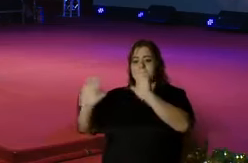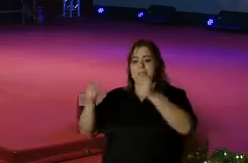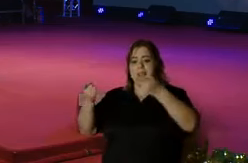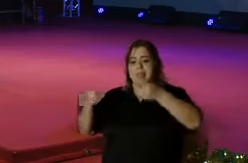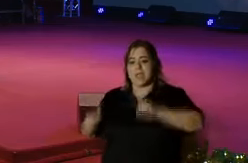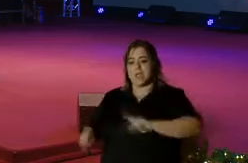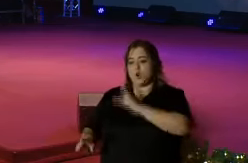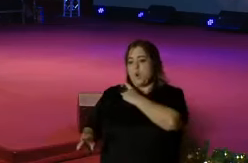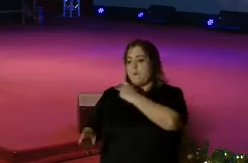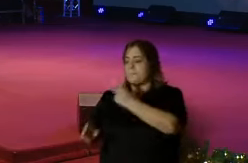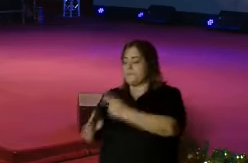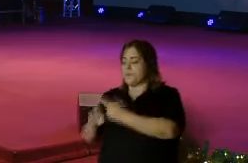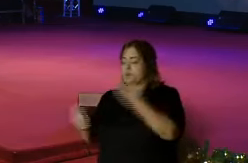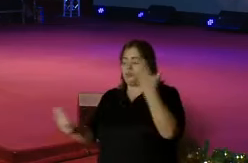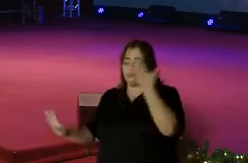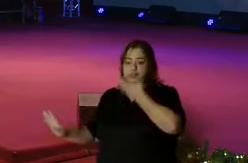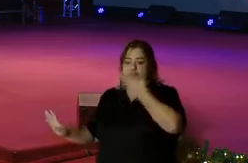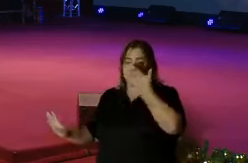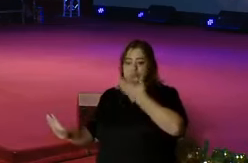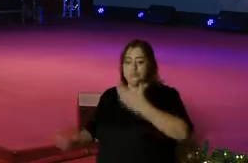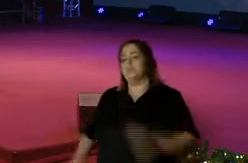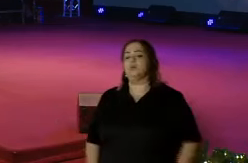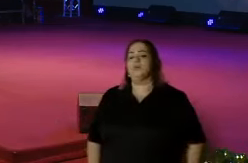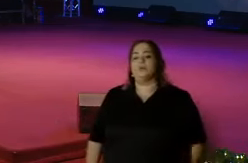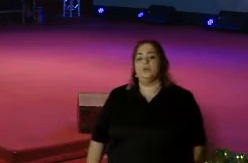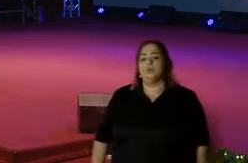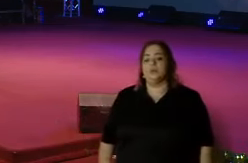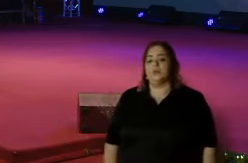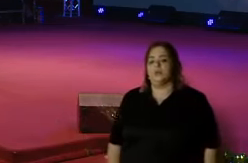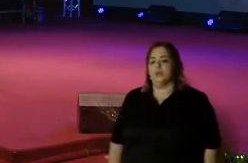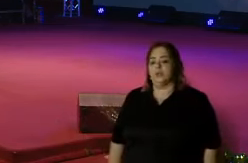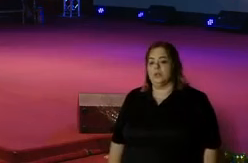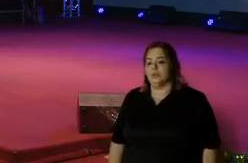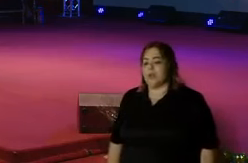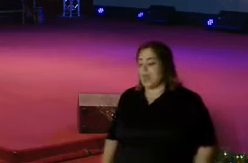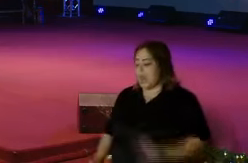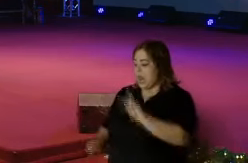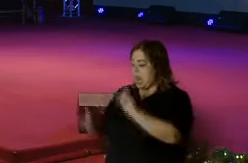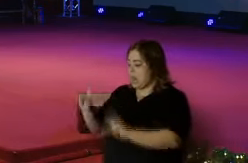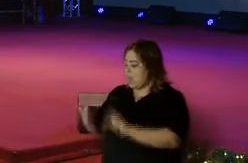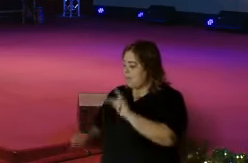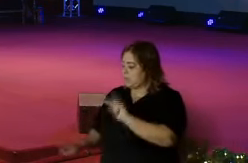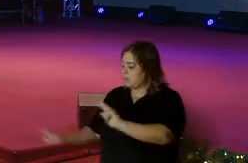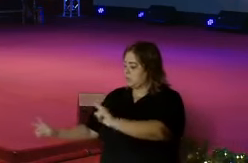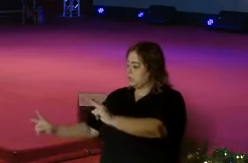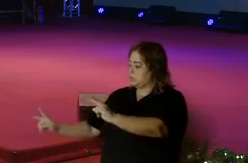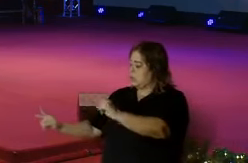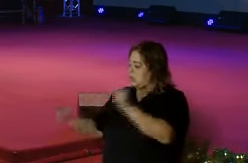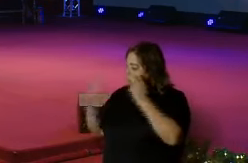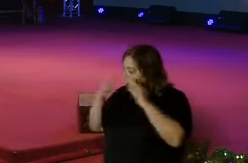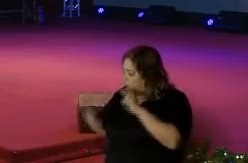tenía 12 años. Y la gente allí, ¿qué les pasó? Se espantaron.